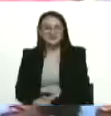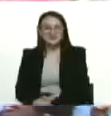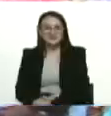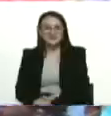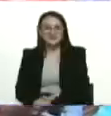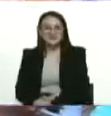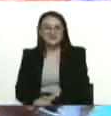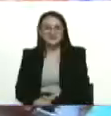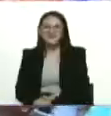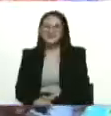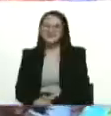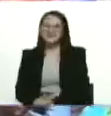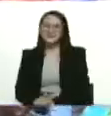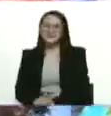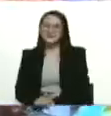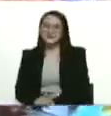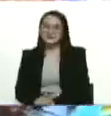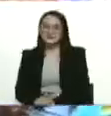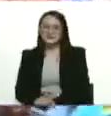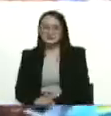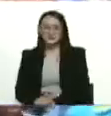No dejaremos que cierren